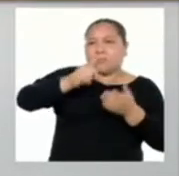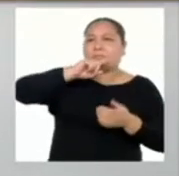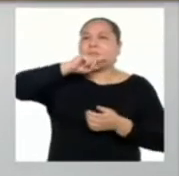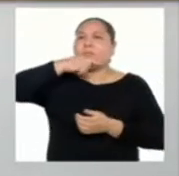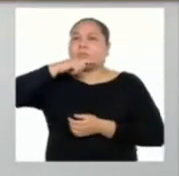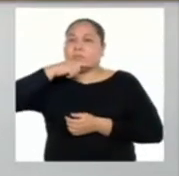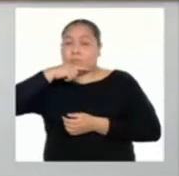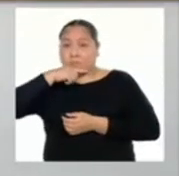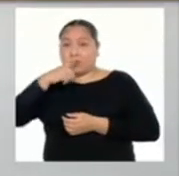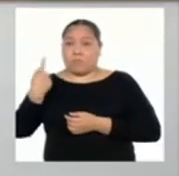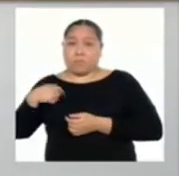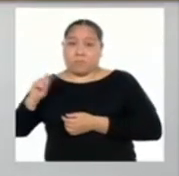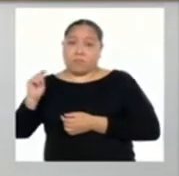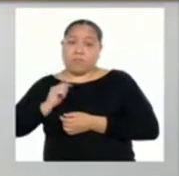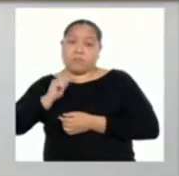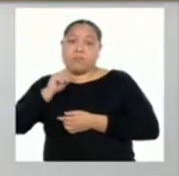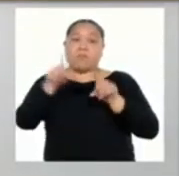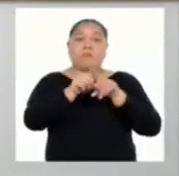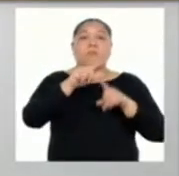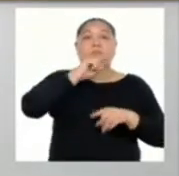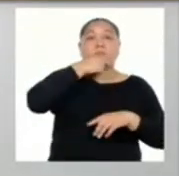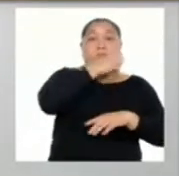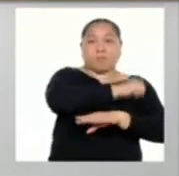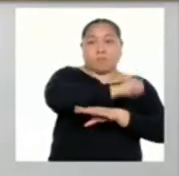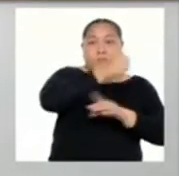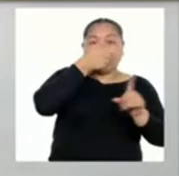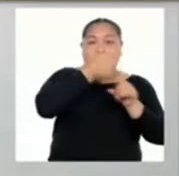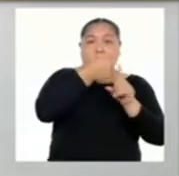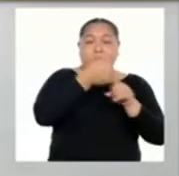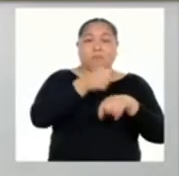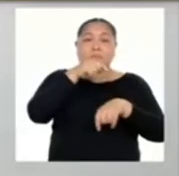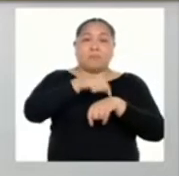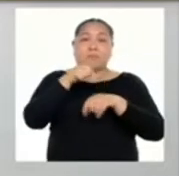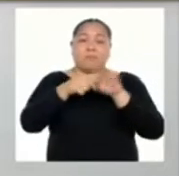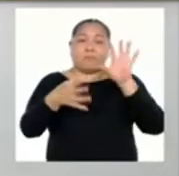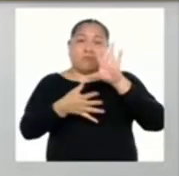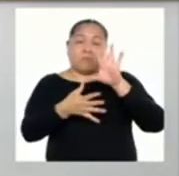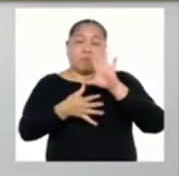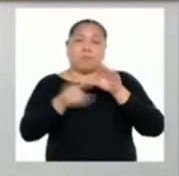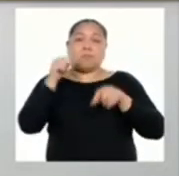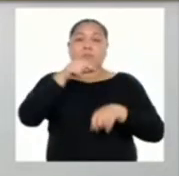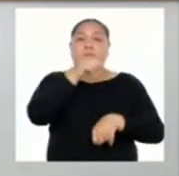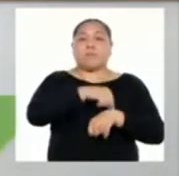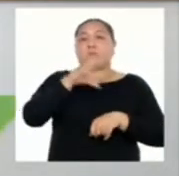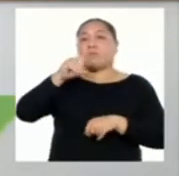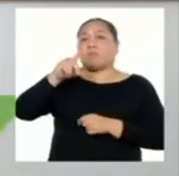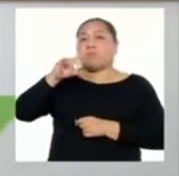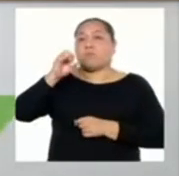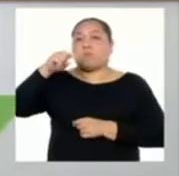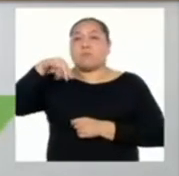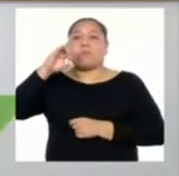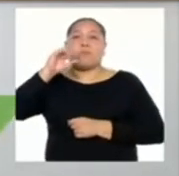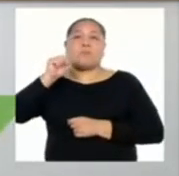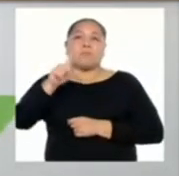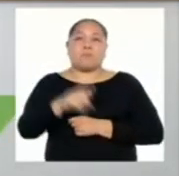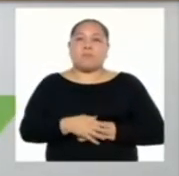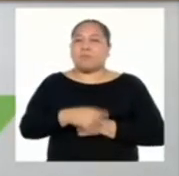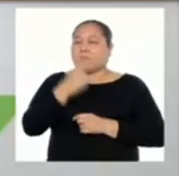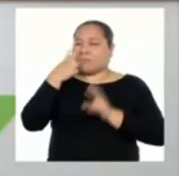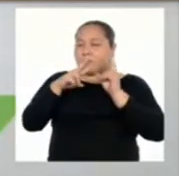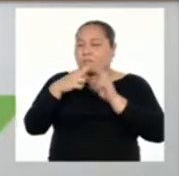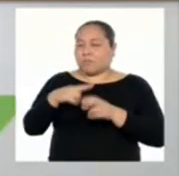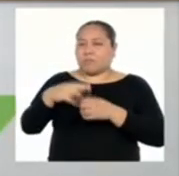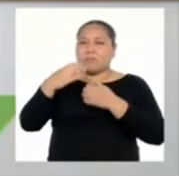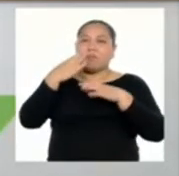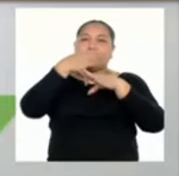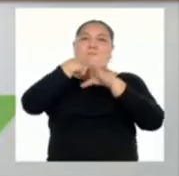e indígena en las tierras americanas y en la época colonial, teniendo en cuenta la estructura económica